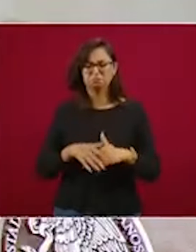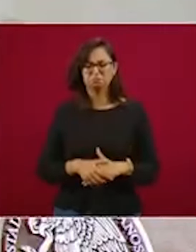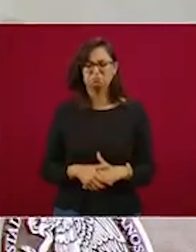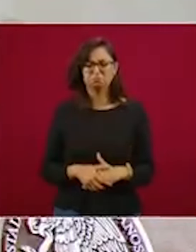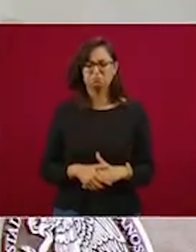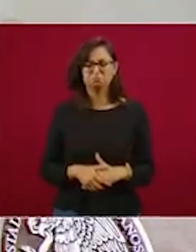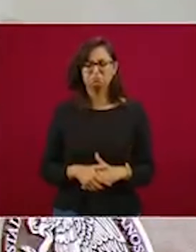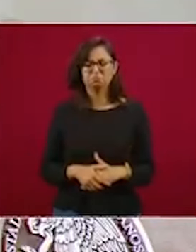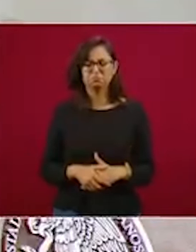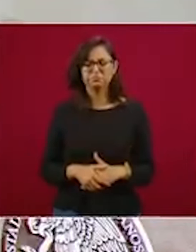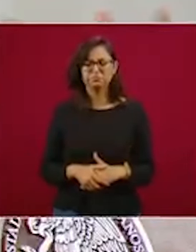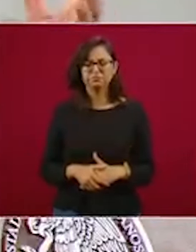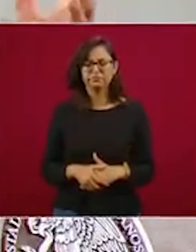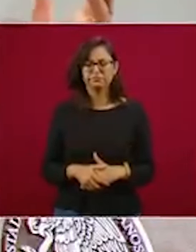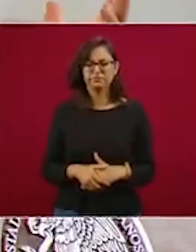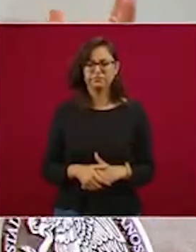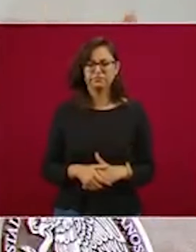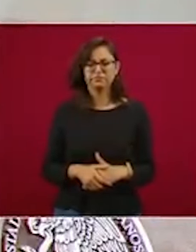y